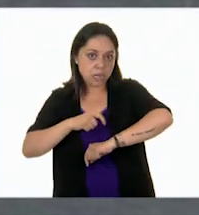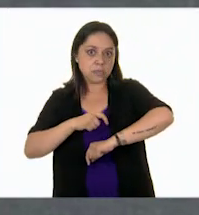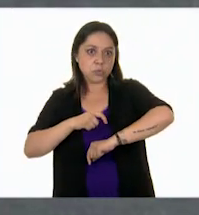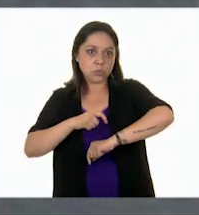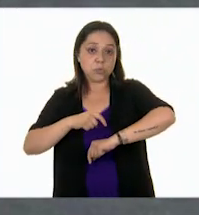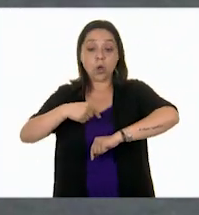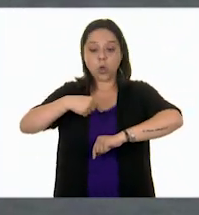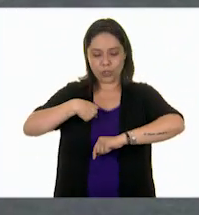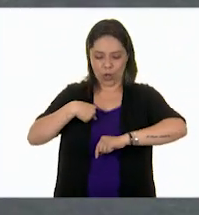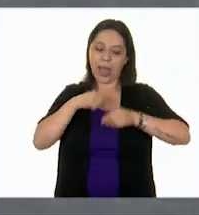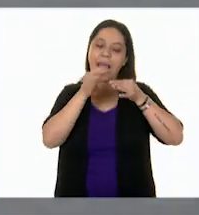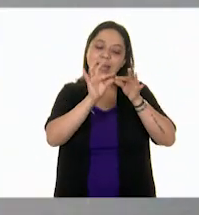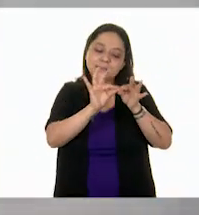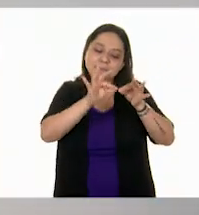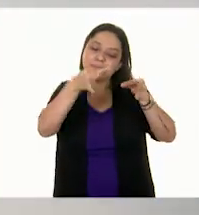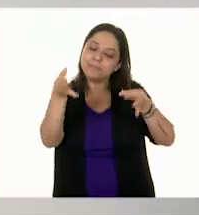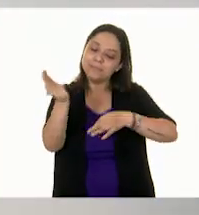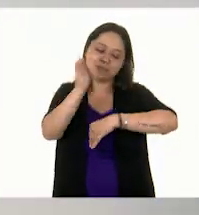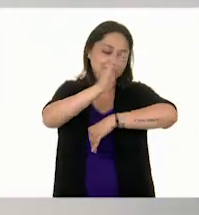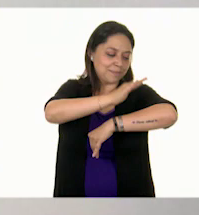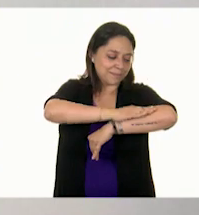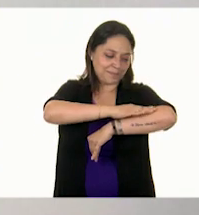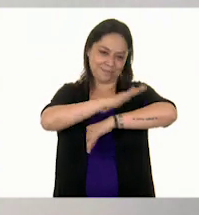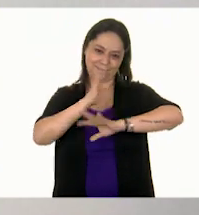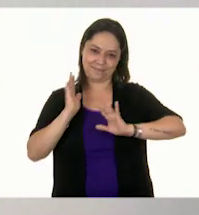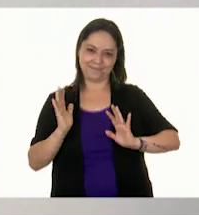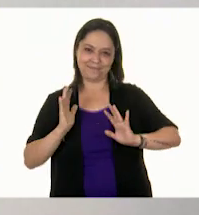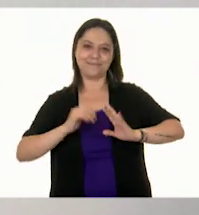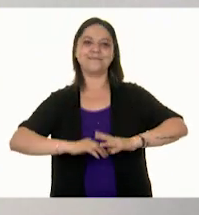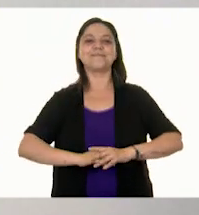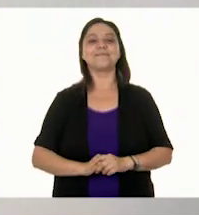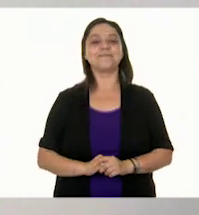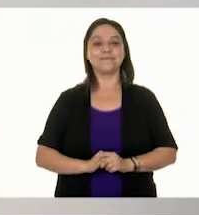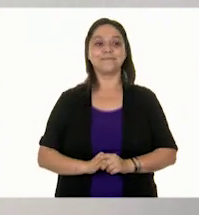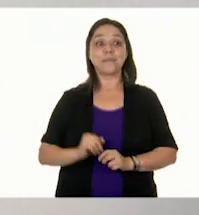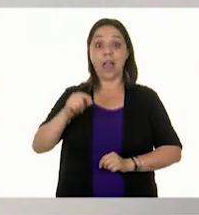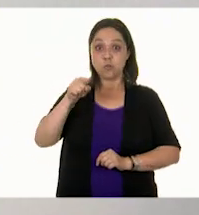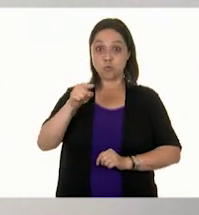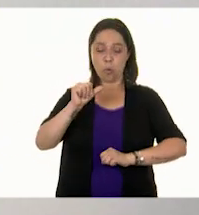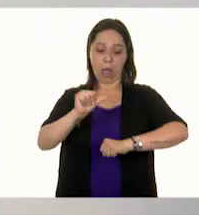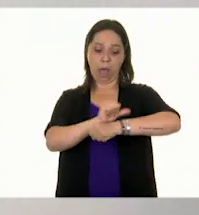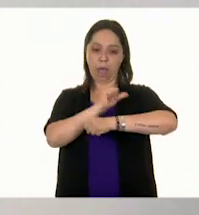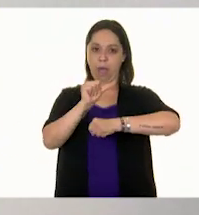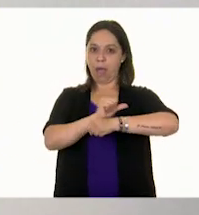yo curita. Tú auto,